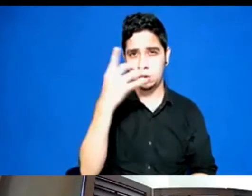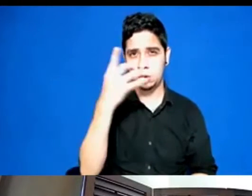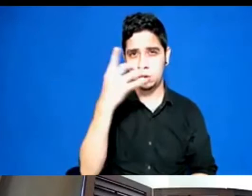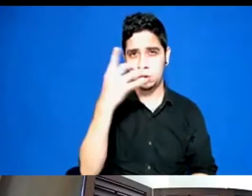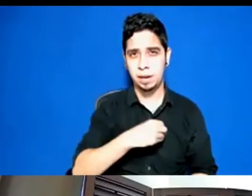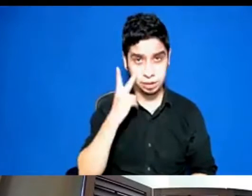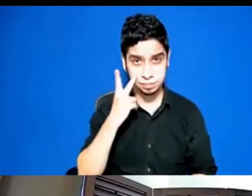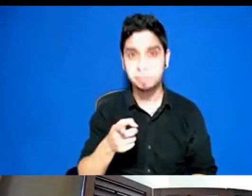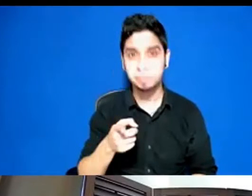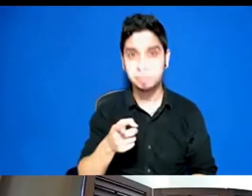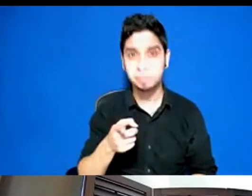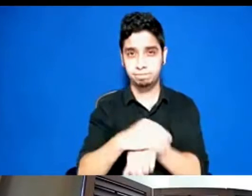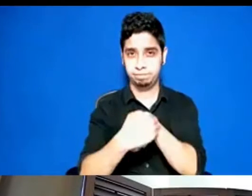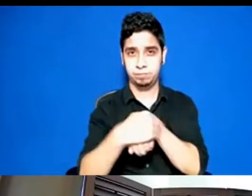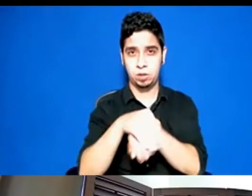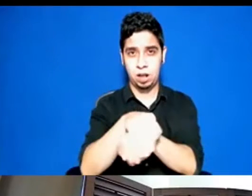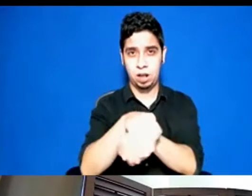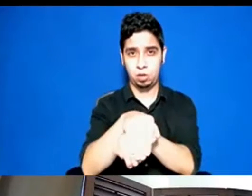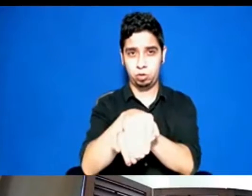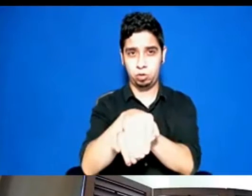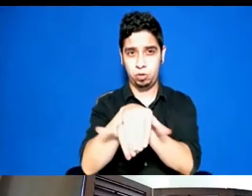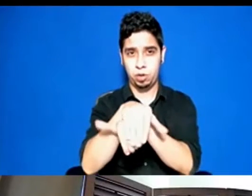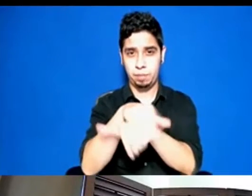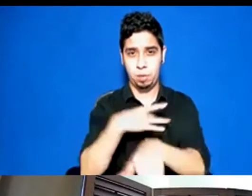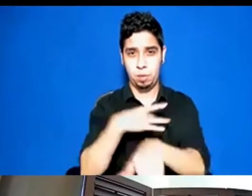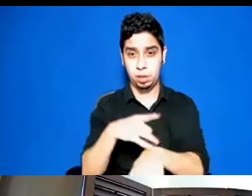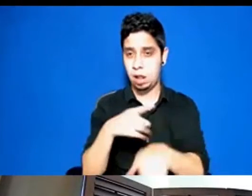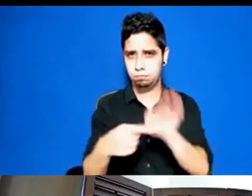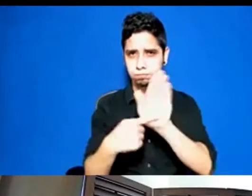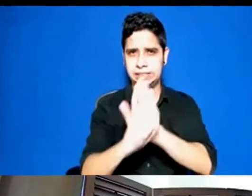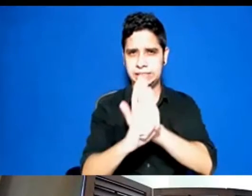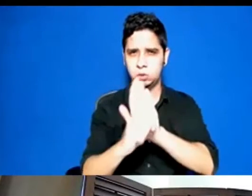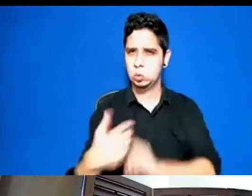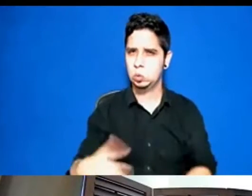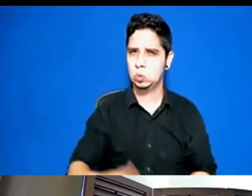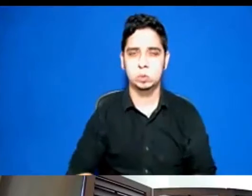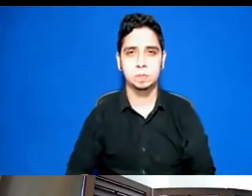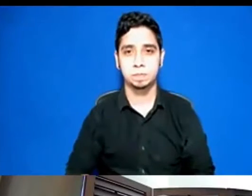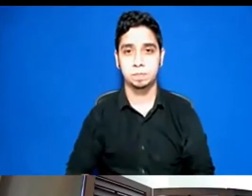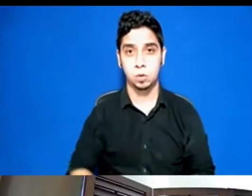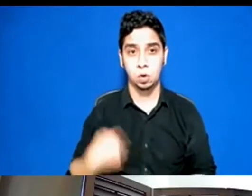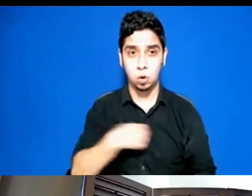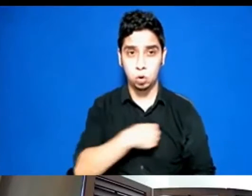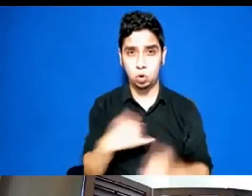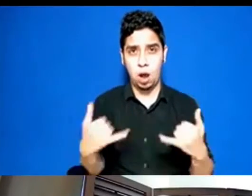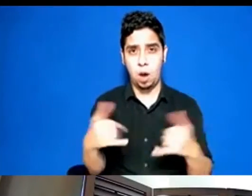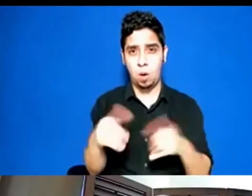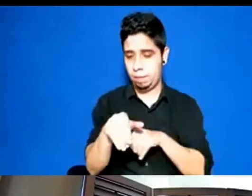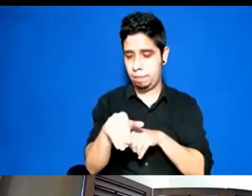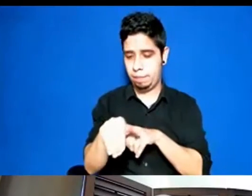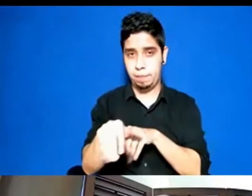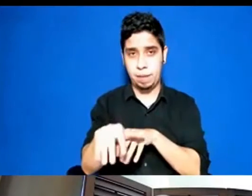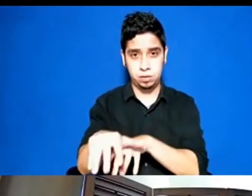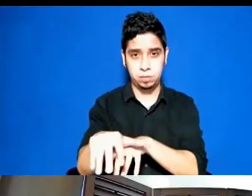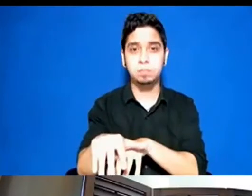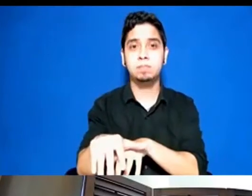linda. Me encanta el logo. Estamos en marzo. Estamos en marzo. Son las siete quillas.